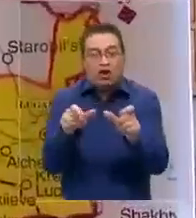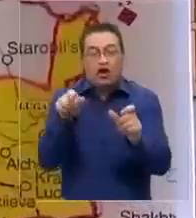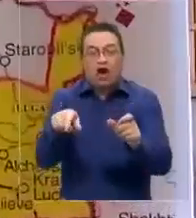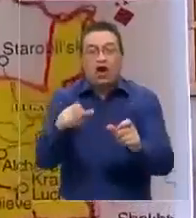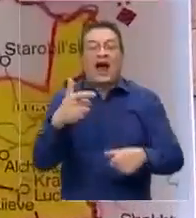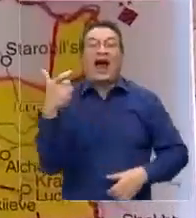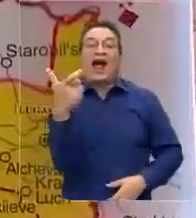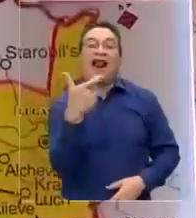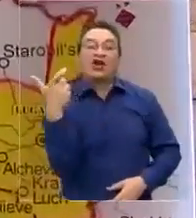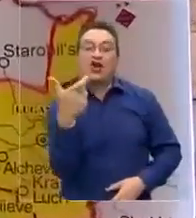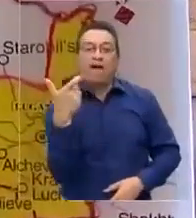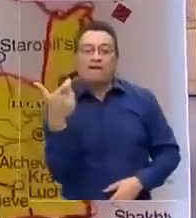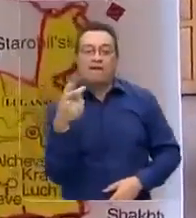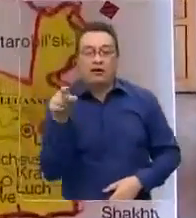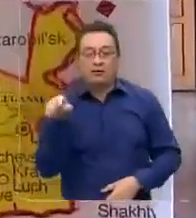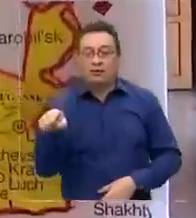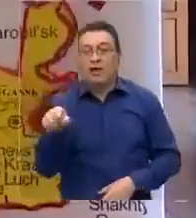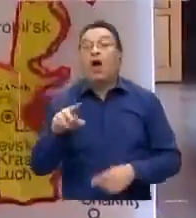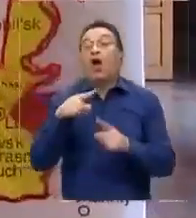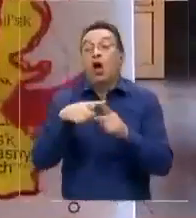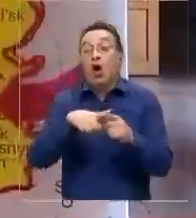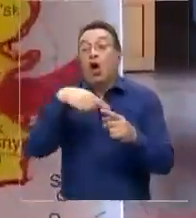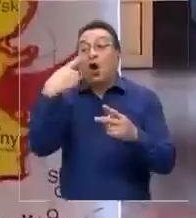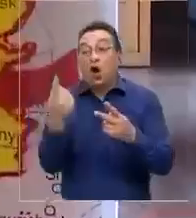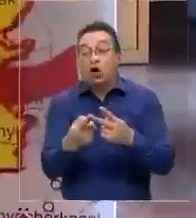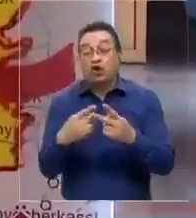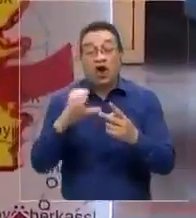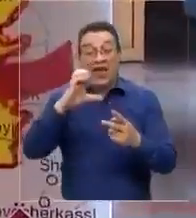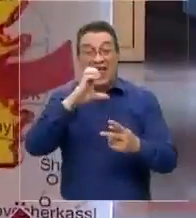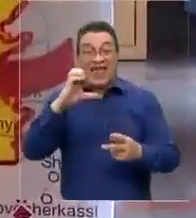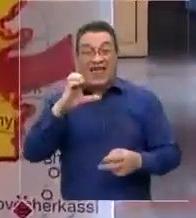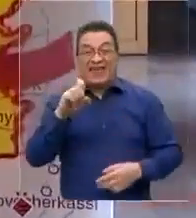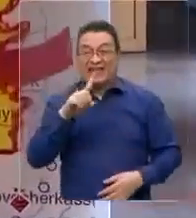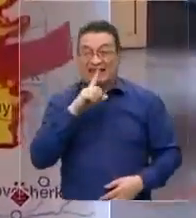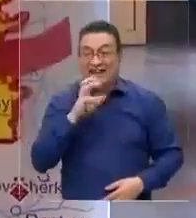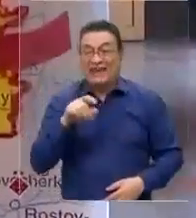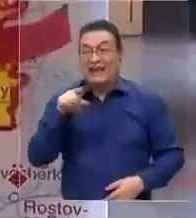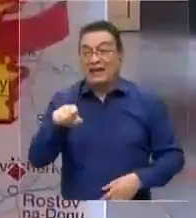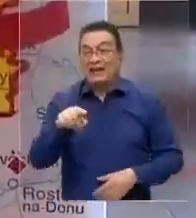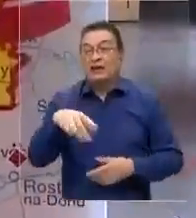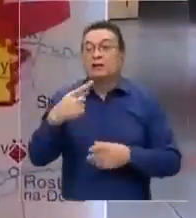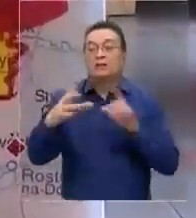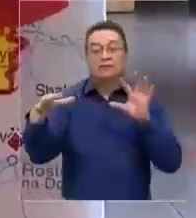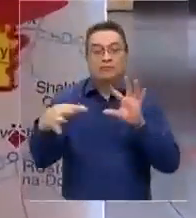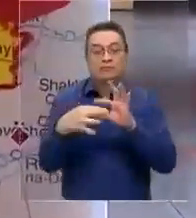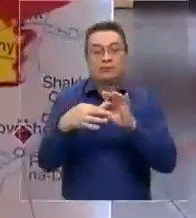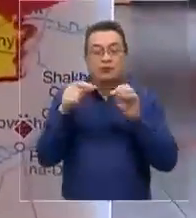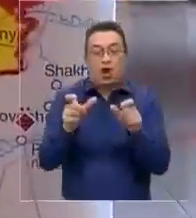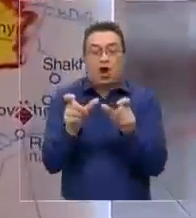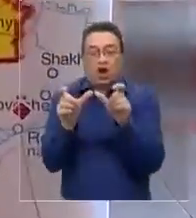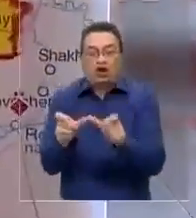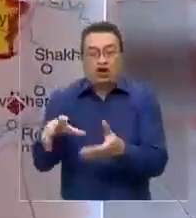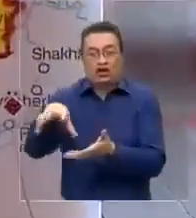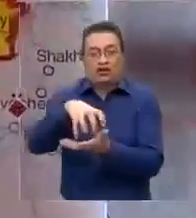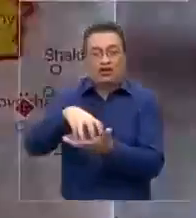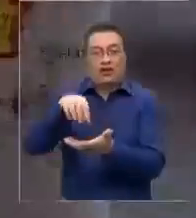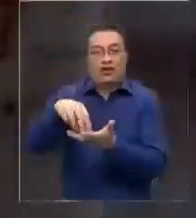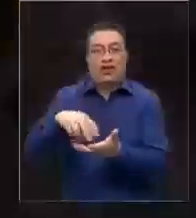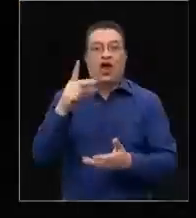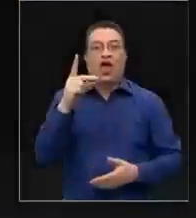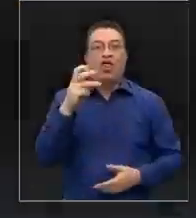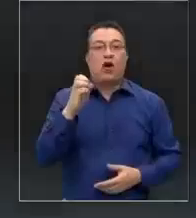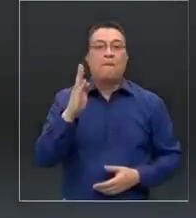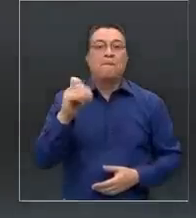ciudad de Kharkov. Otro en el este, propiamente, que tiene relación con el control de la zona del